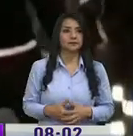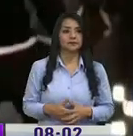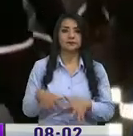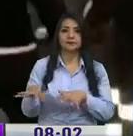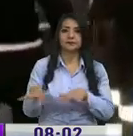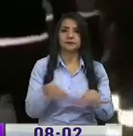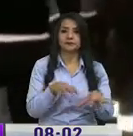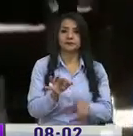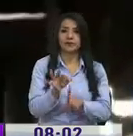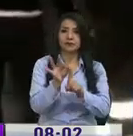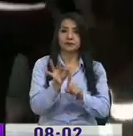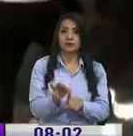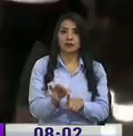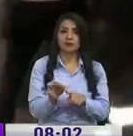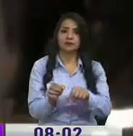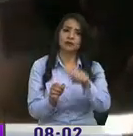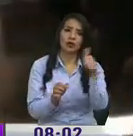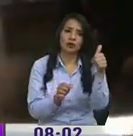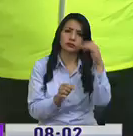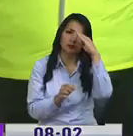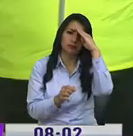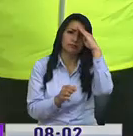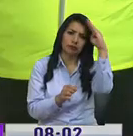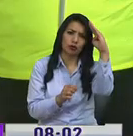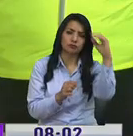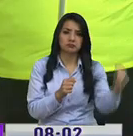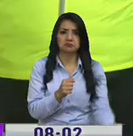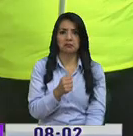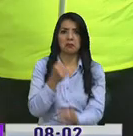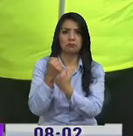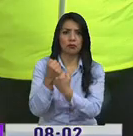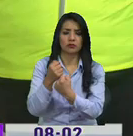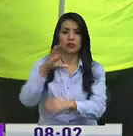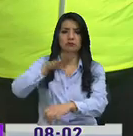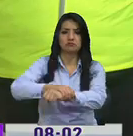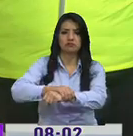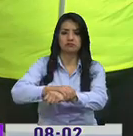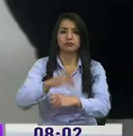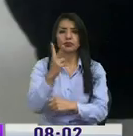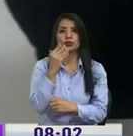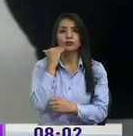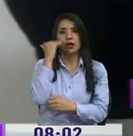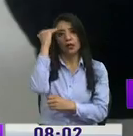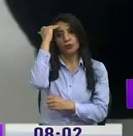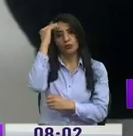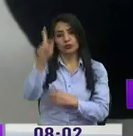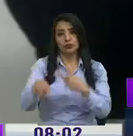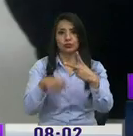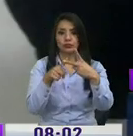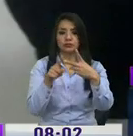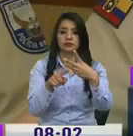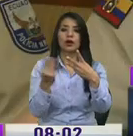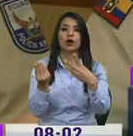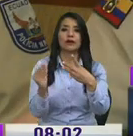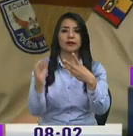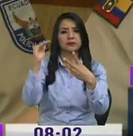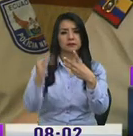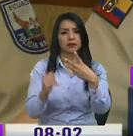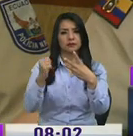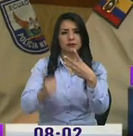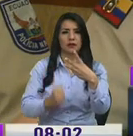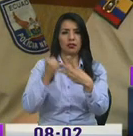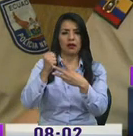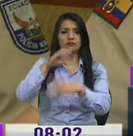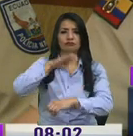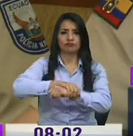con colaboración de otras unidades policiales permitió la captura de dos adultos y el aislamiento de un menor de edad. Tienen tanto la